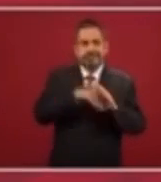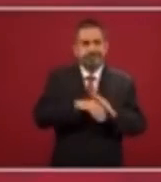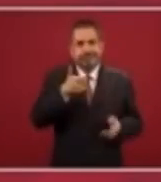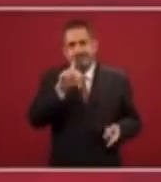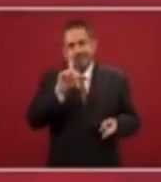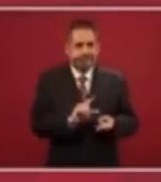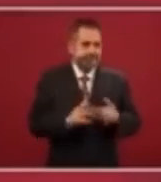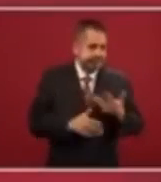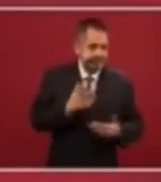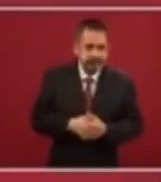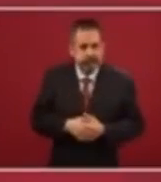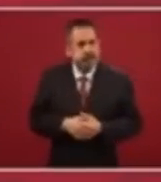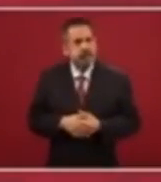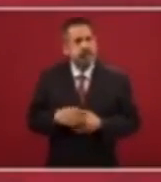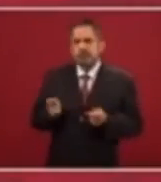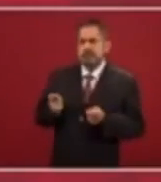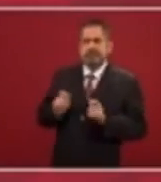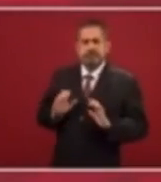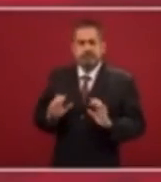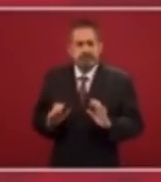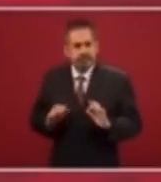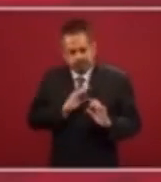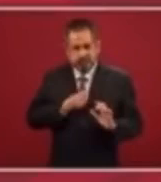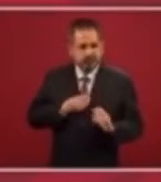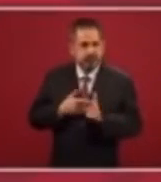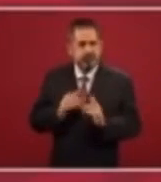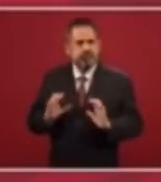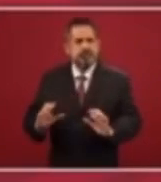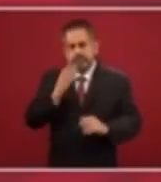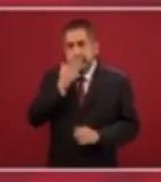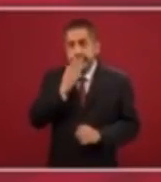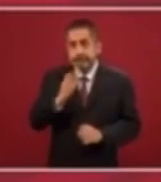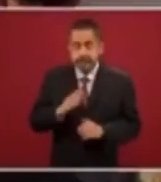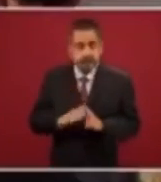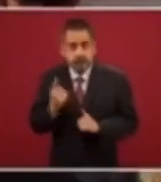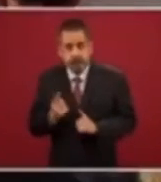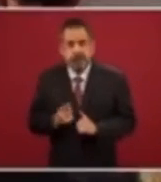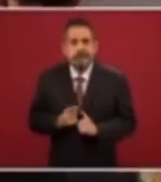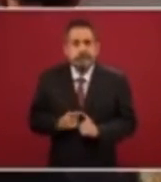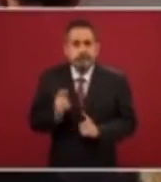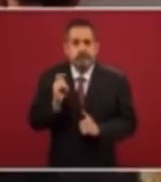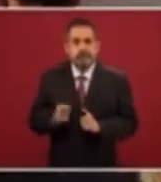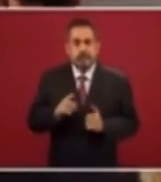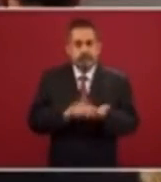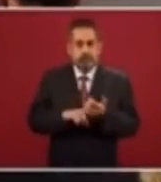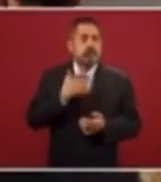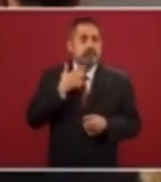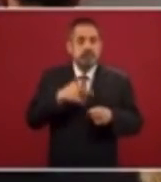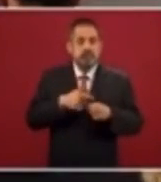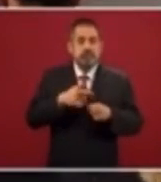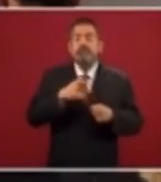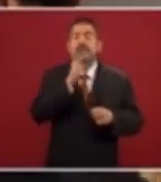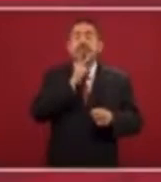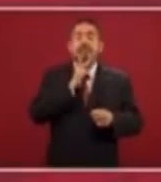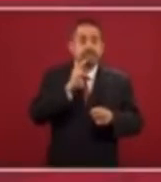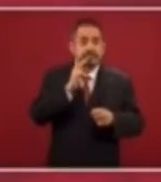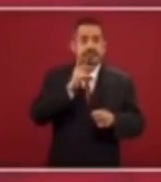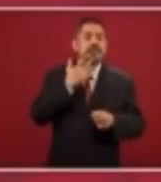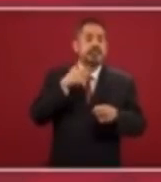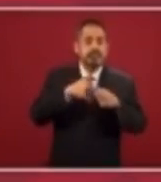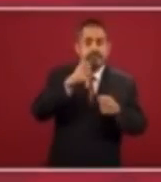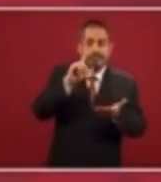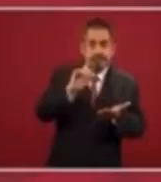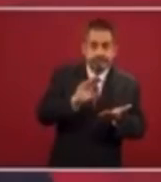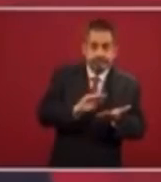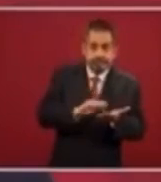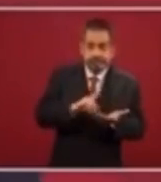petróleo, la podemos enfrentar porque al bajar el precio del petróleo, baja el precio